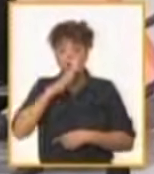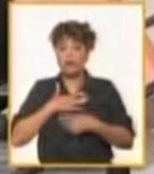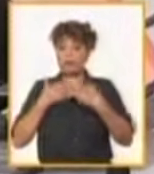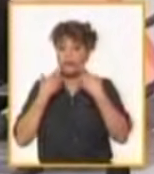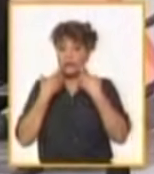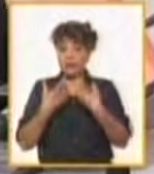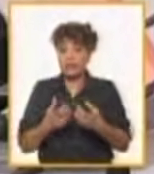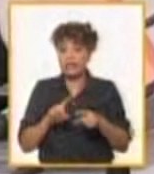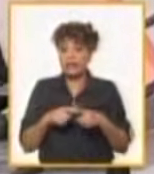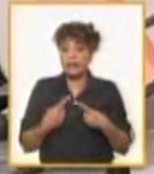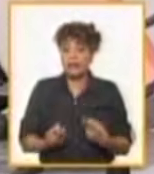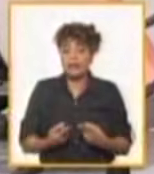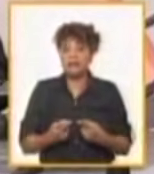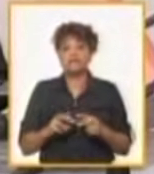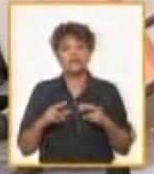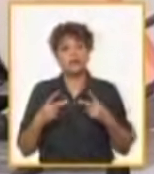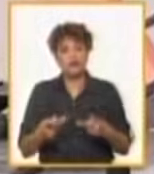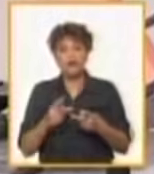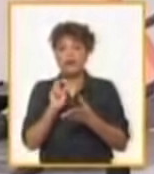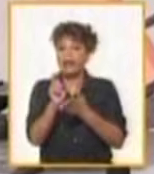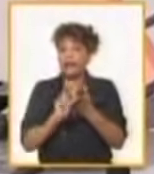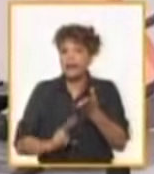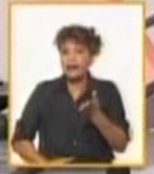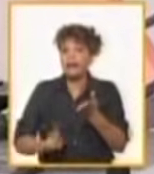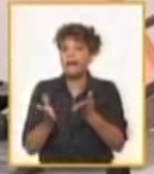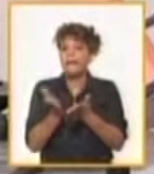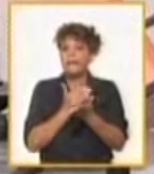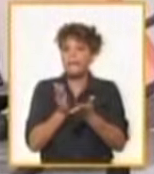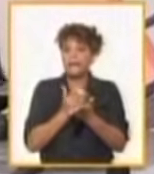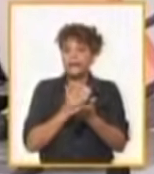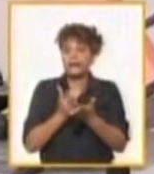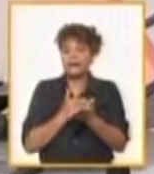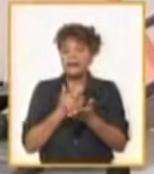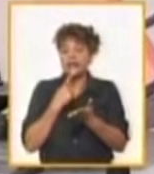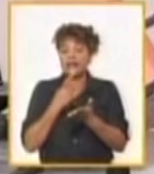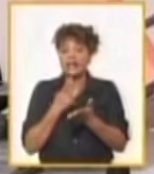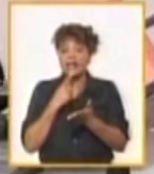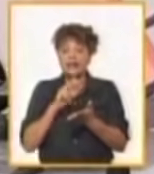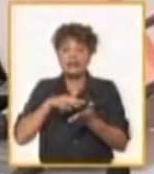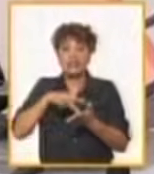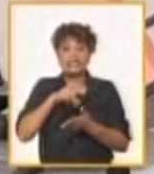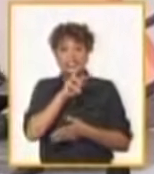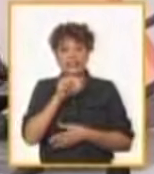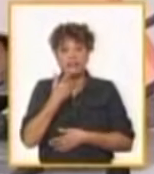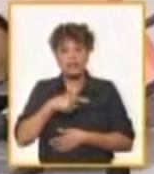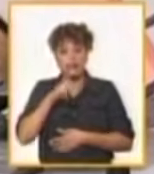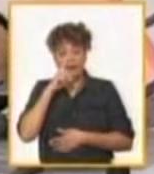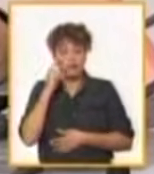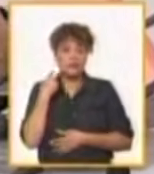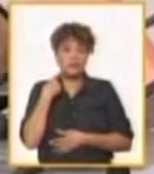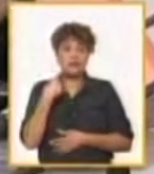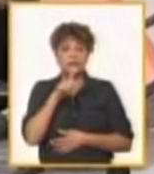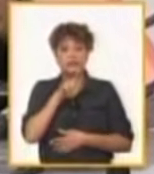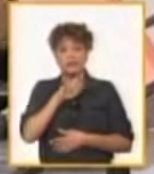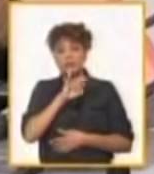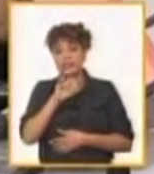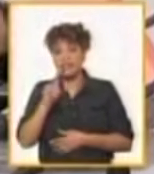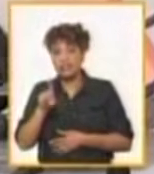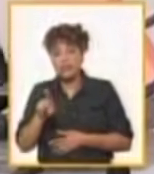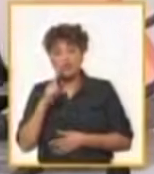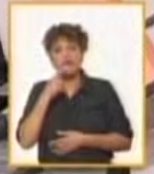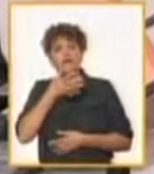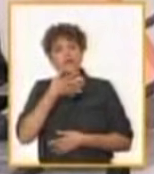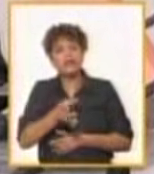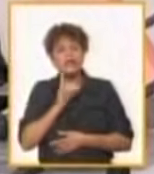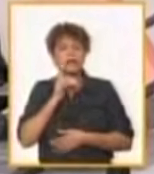volver a Palabras a los Intelectuales. Aquella intervención de Fidel el 30 de junio de 1961 que valorara